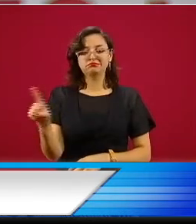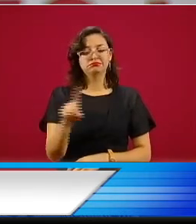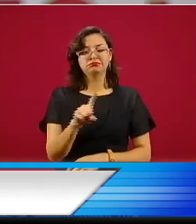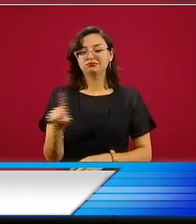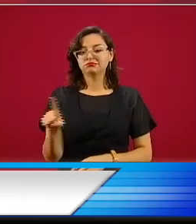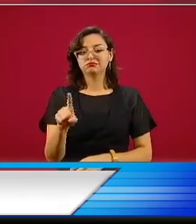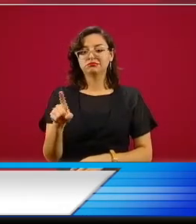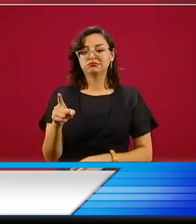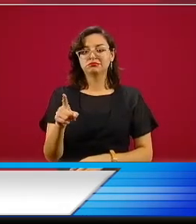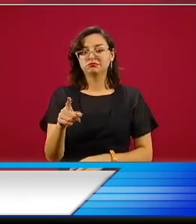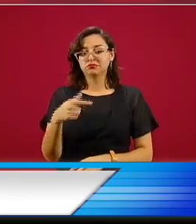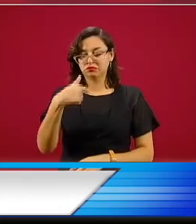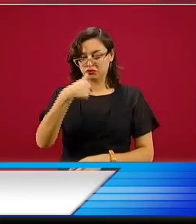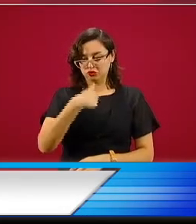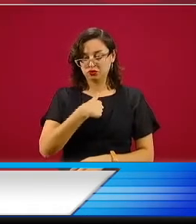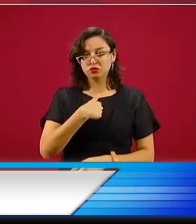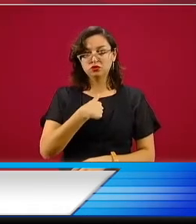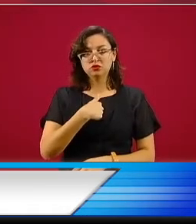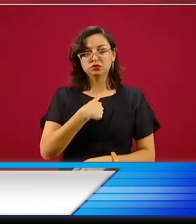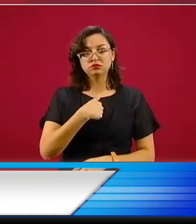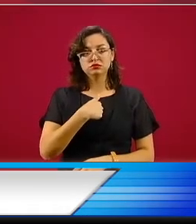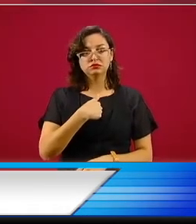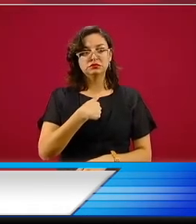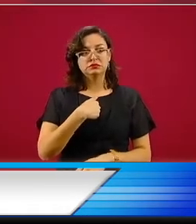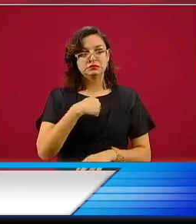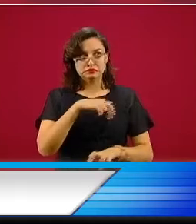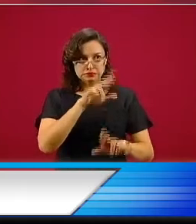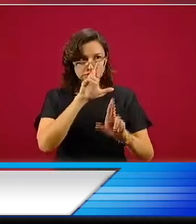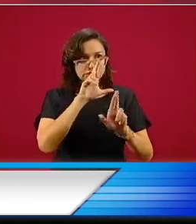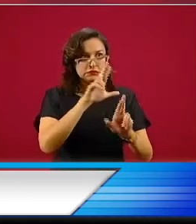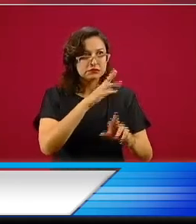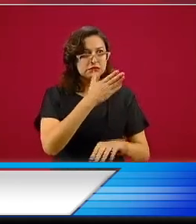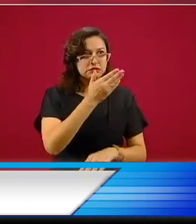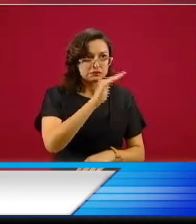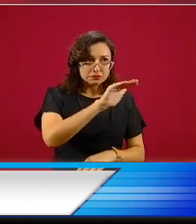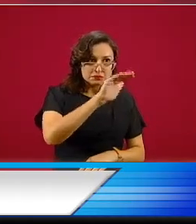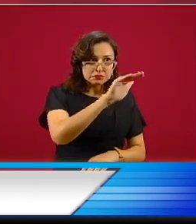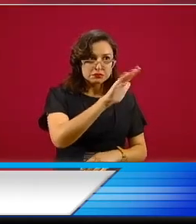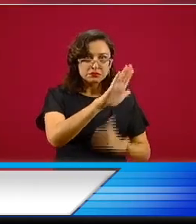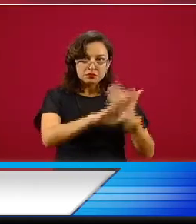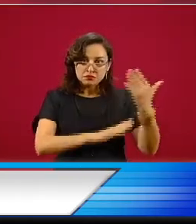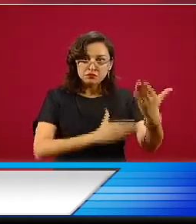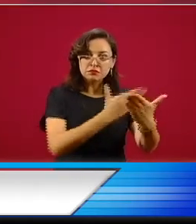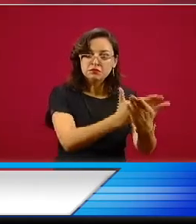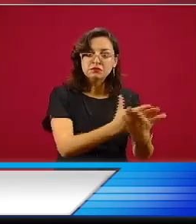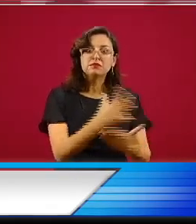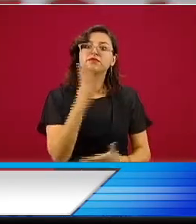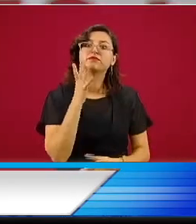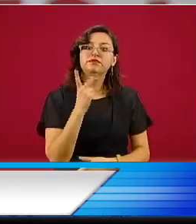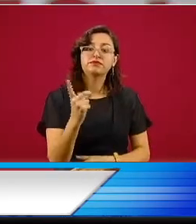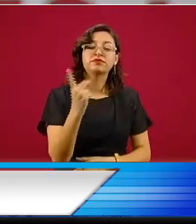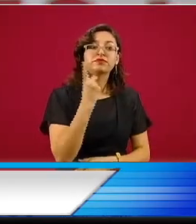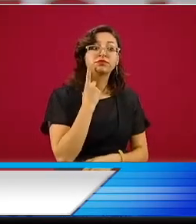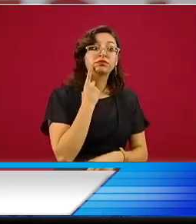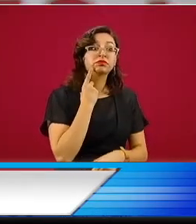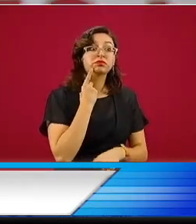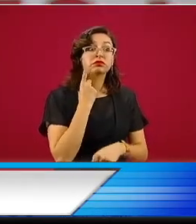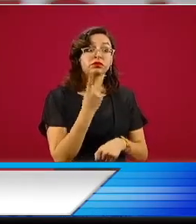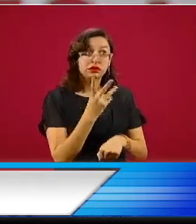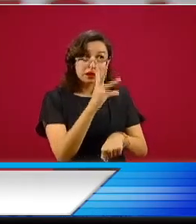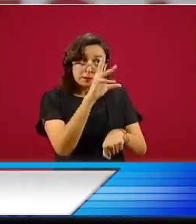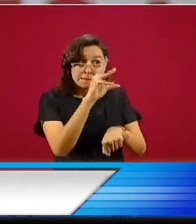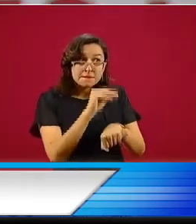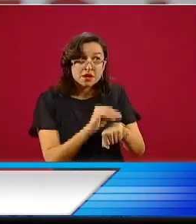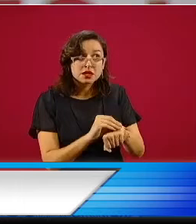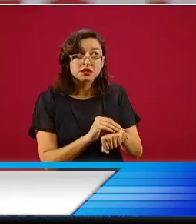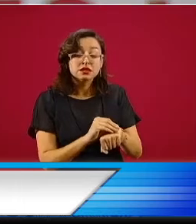camas disponibles en el INSABI, en el ISSSTE, en los hospitales de Pemex, en los hospitales de la Marina y de la Defensa, en especial en las